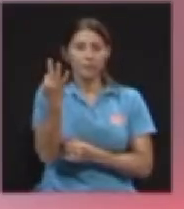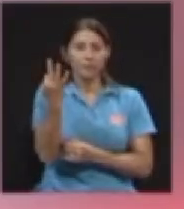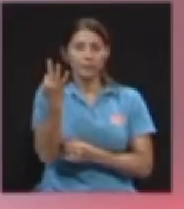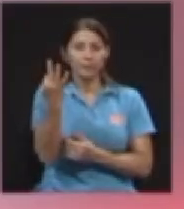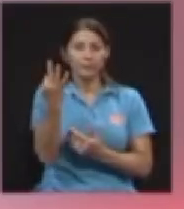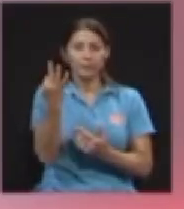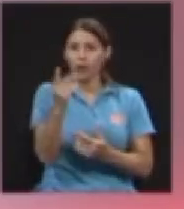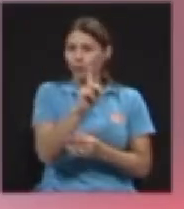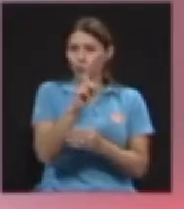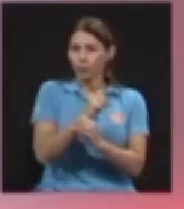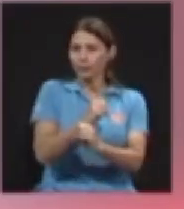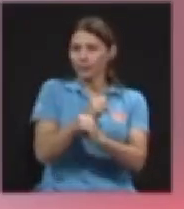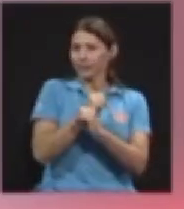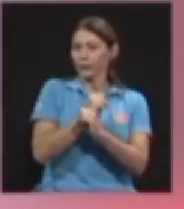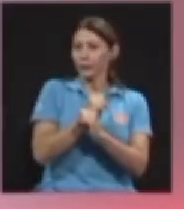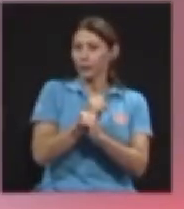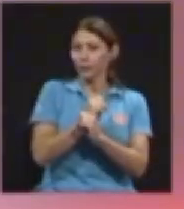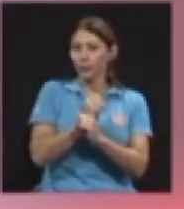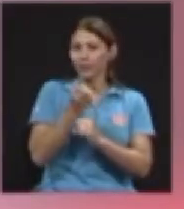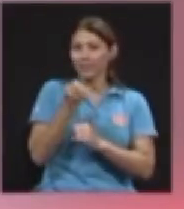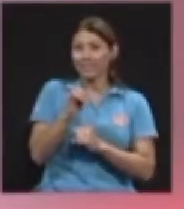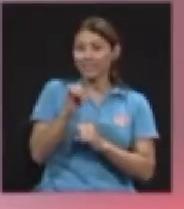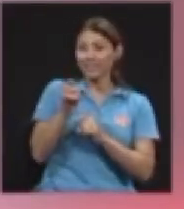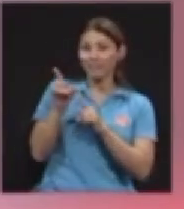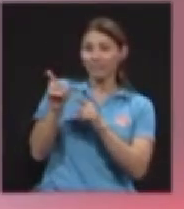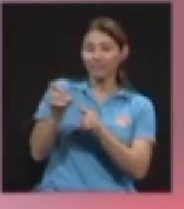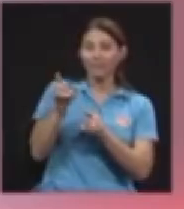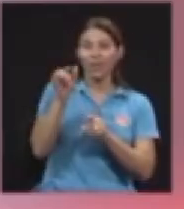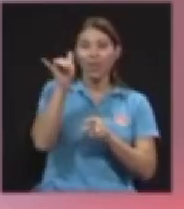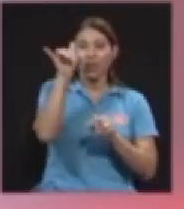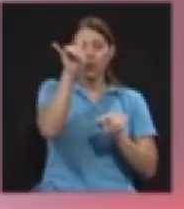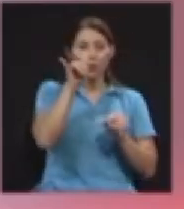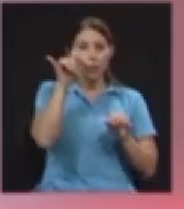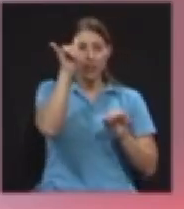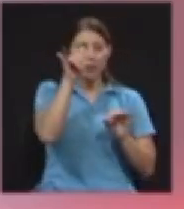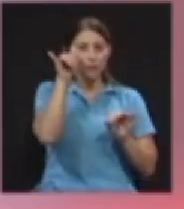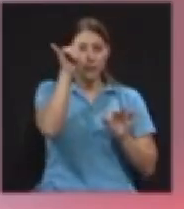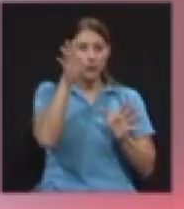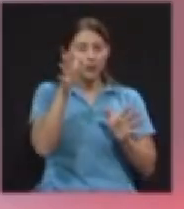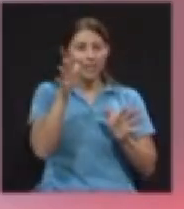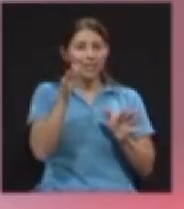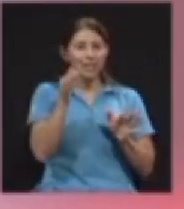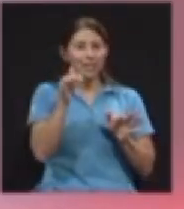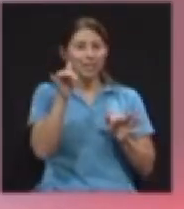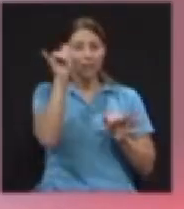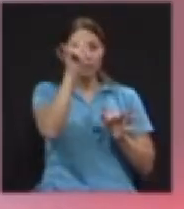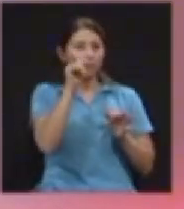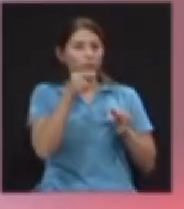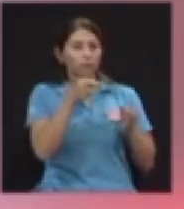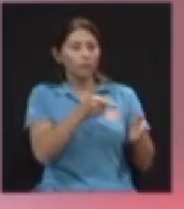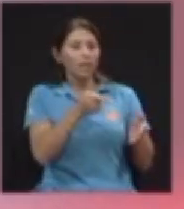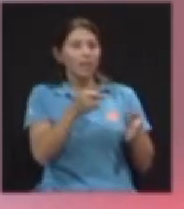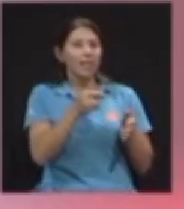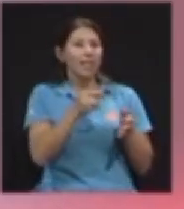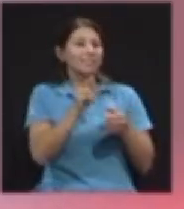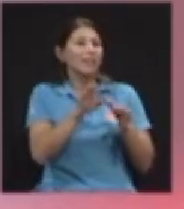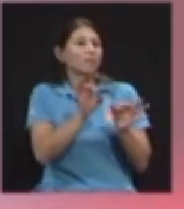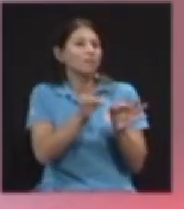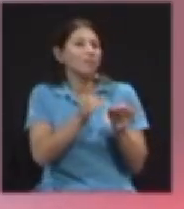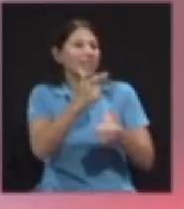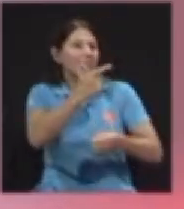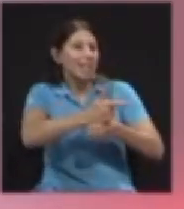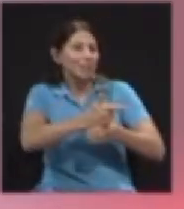No estoy seguro si doña Yuri, que nos acompaña con el lenguaje lesco, hará